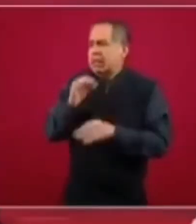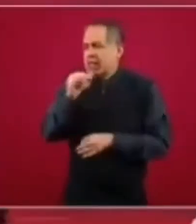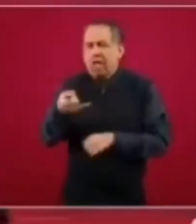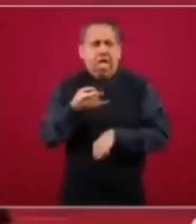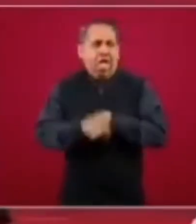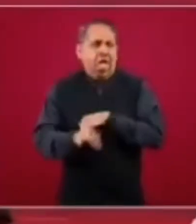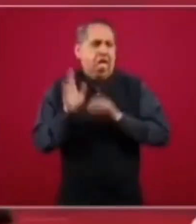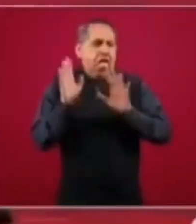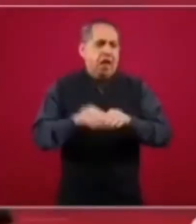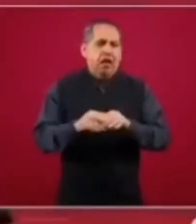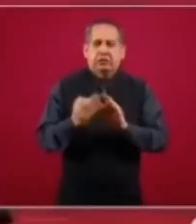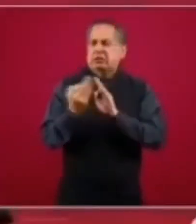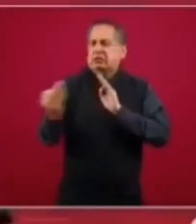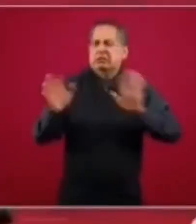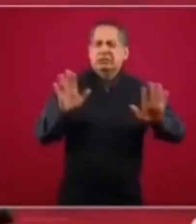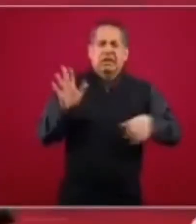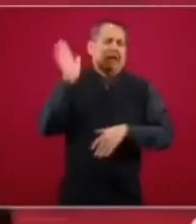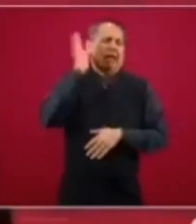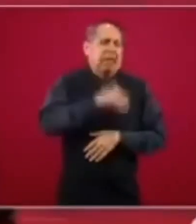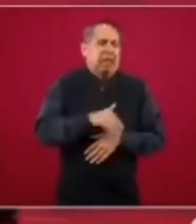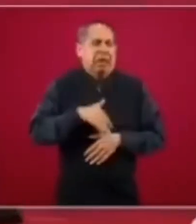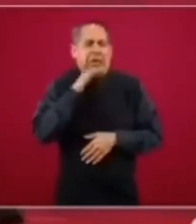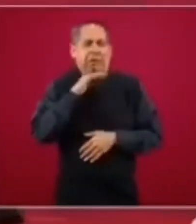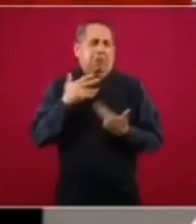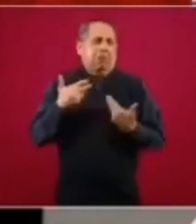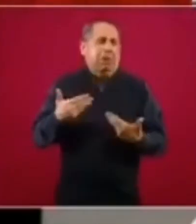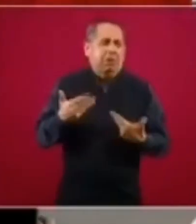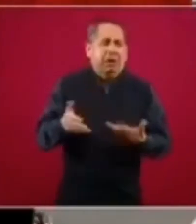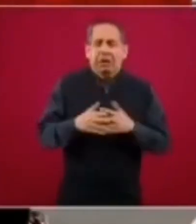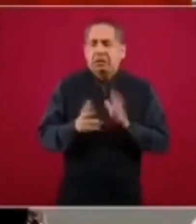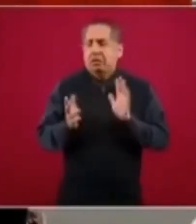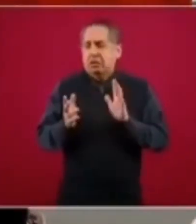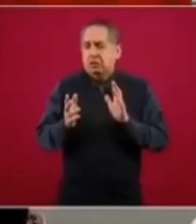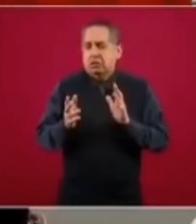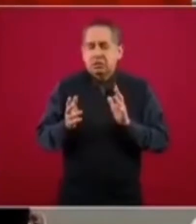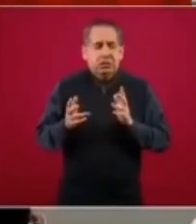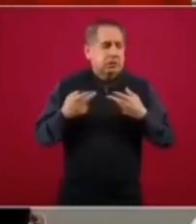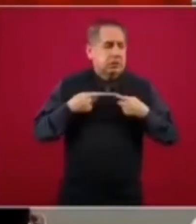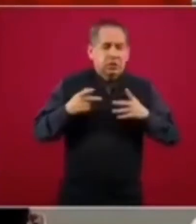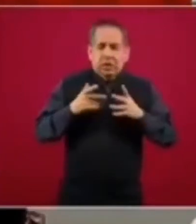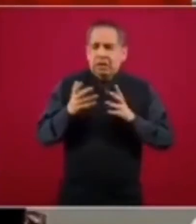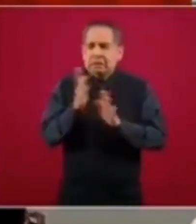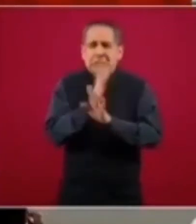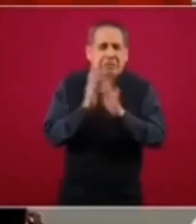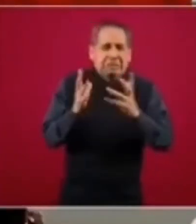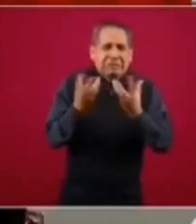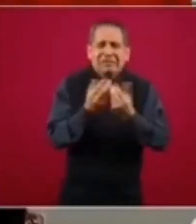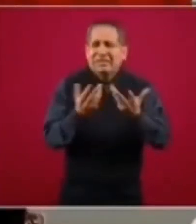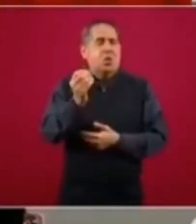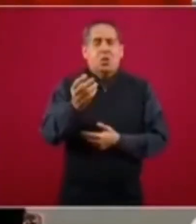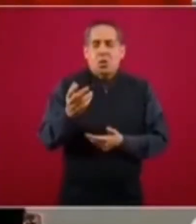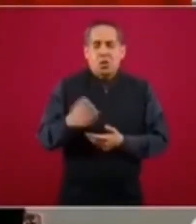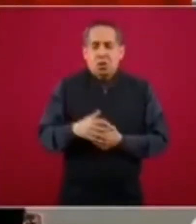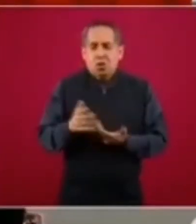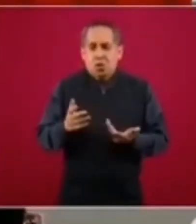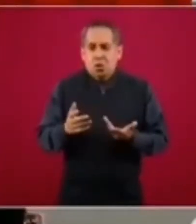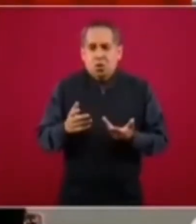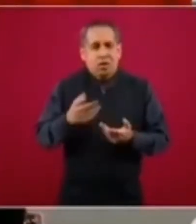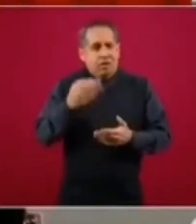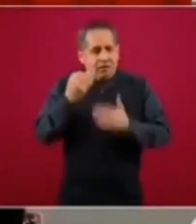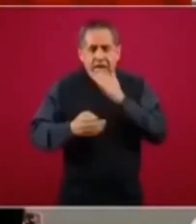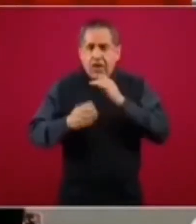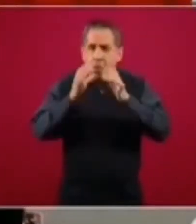que no se conserve la sana distancia, que no se involucre suficientemente a la población, que haya barreras